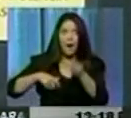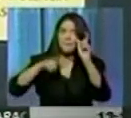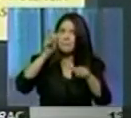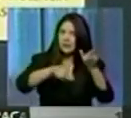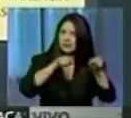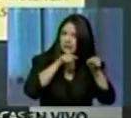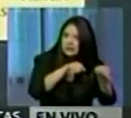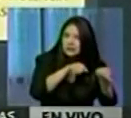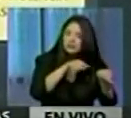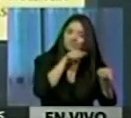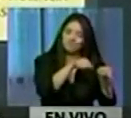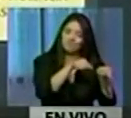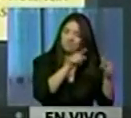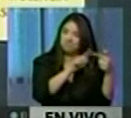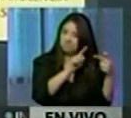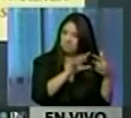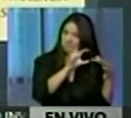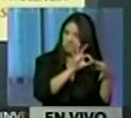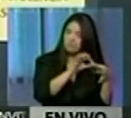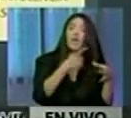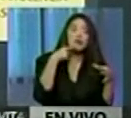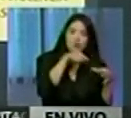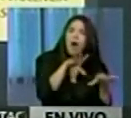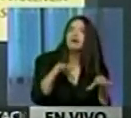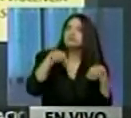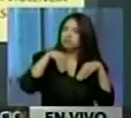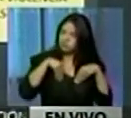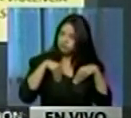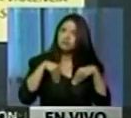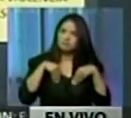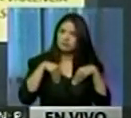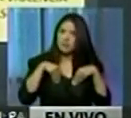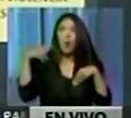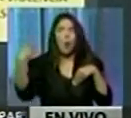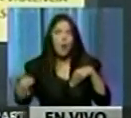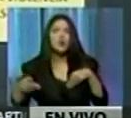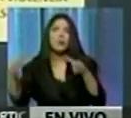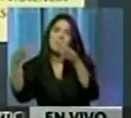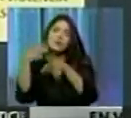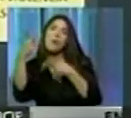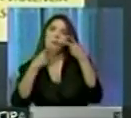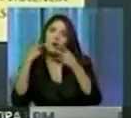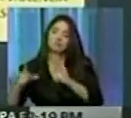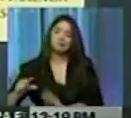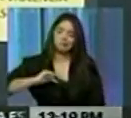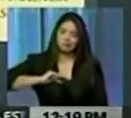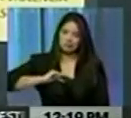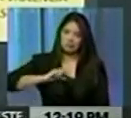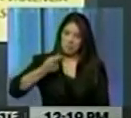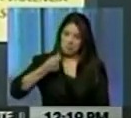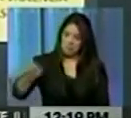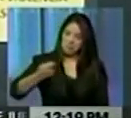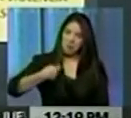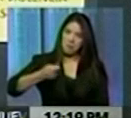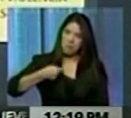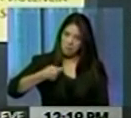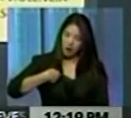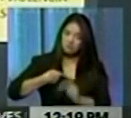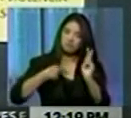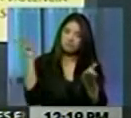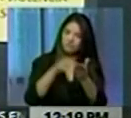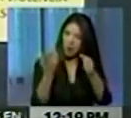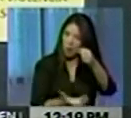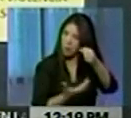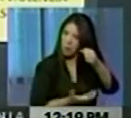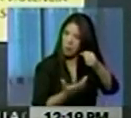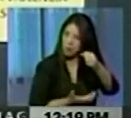acciones desestabilizadoras han reconocido el financiamiento de partidos políticos de derecha y su participación en guarimbas